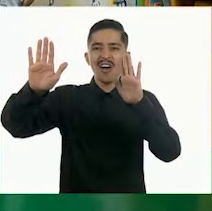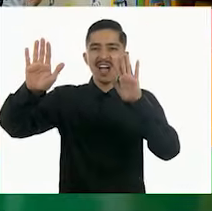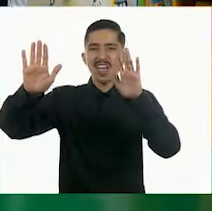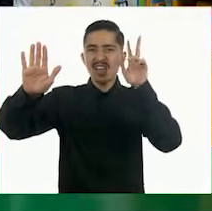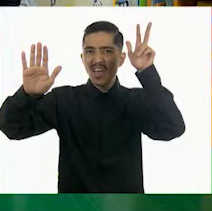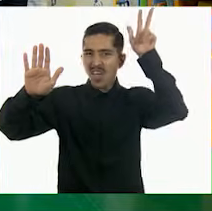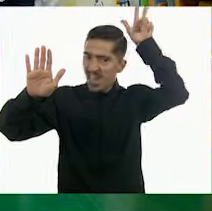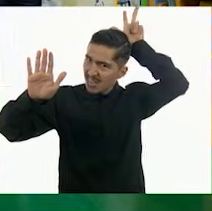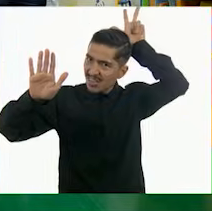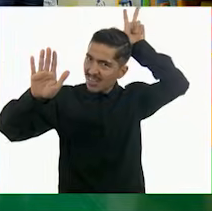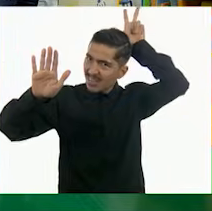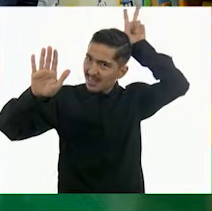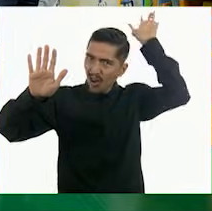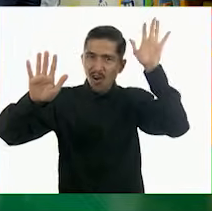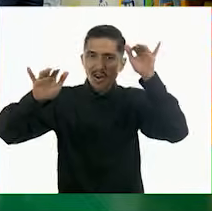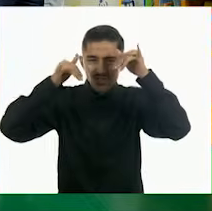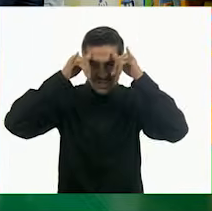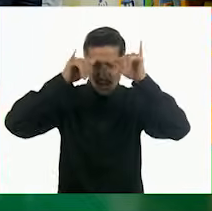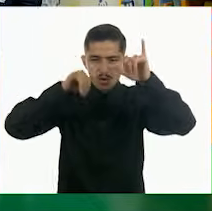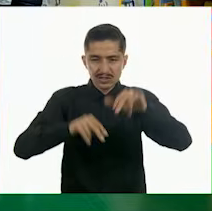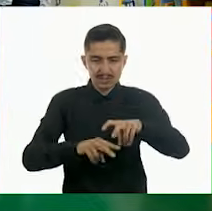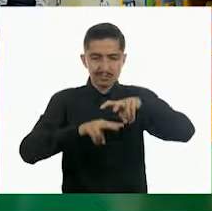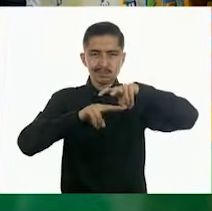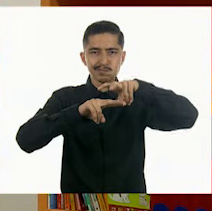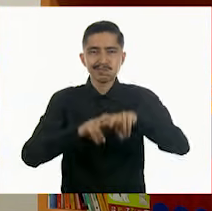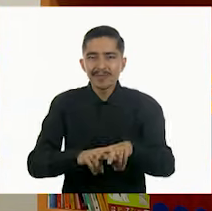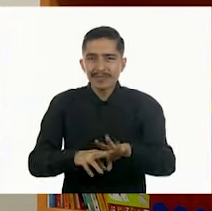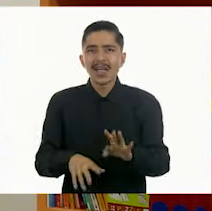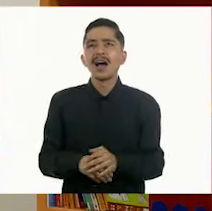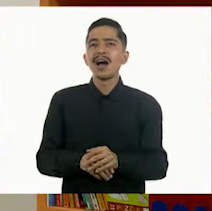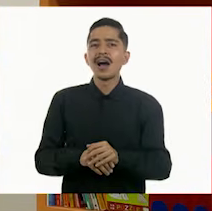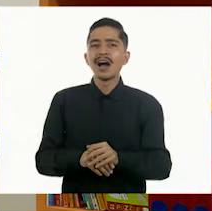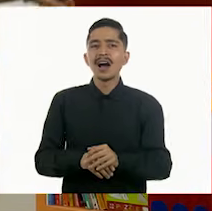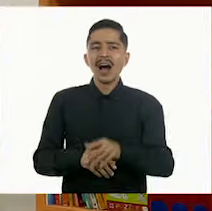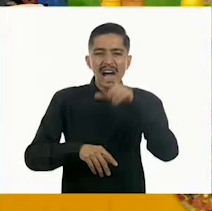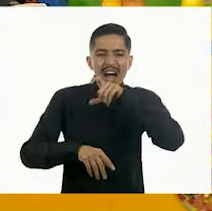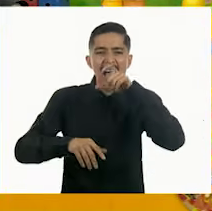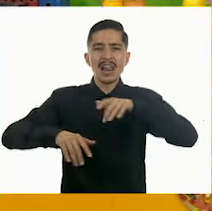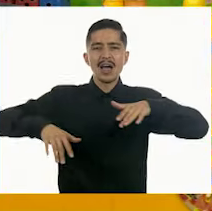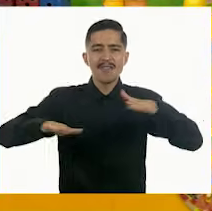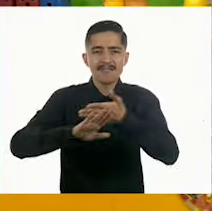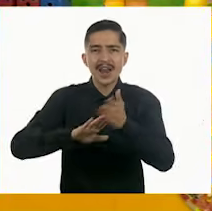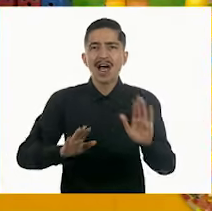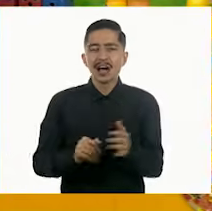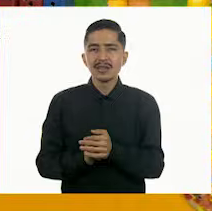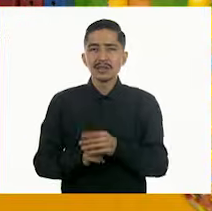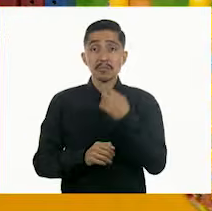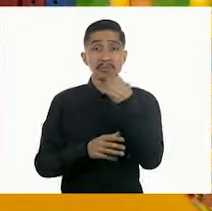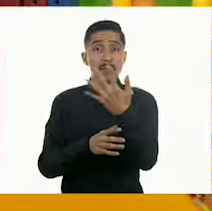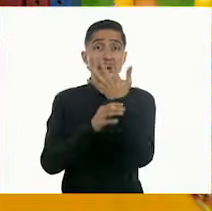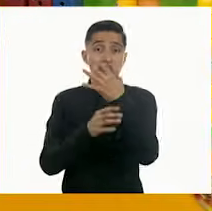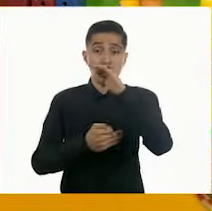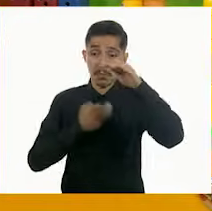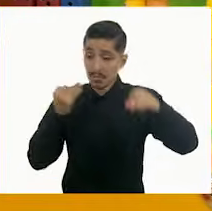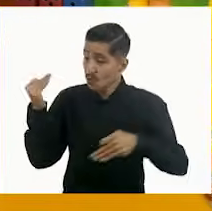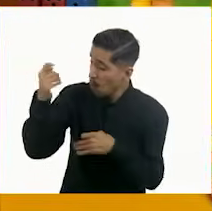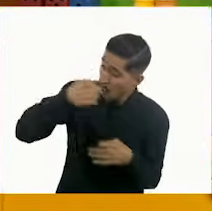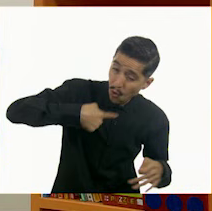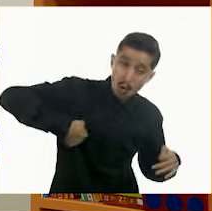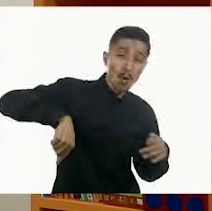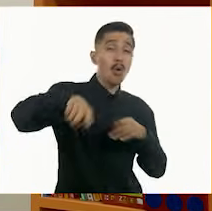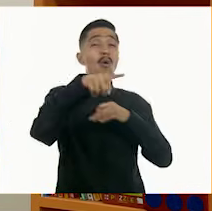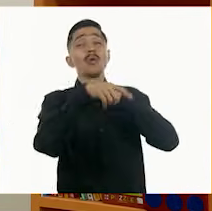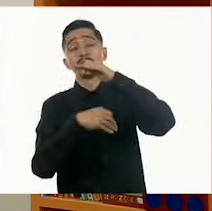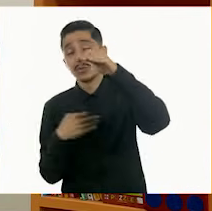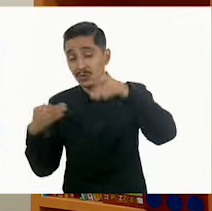Indio, toro sentado, águila blanca, dice que todos, pero todos,